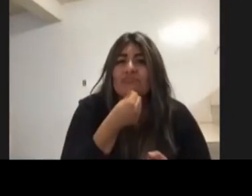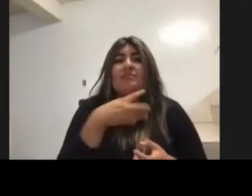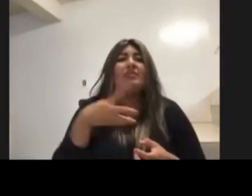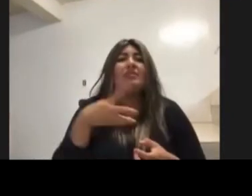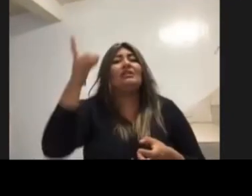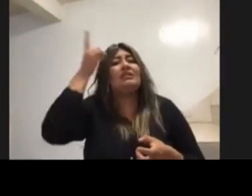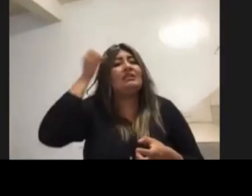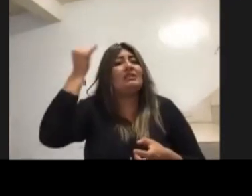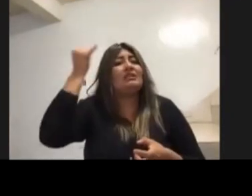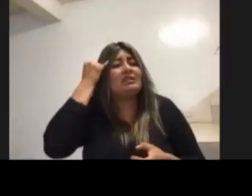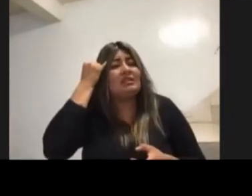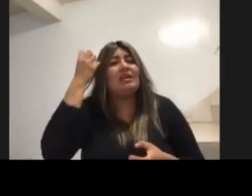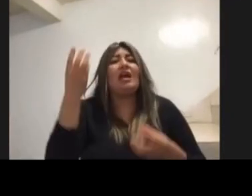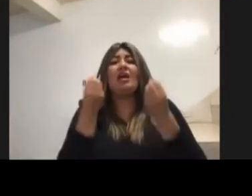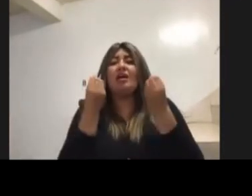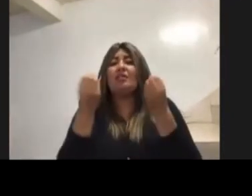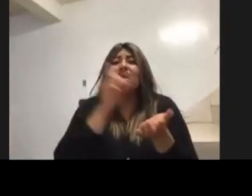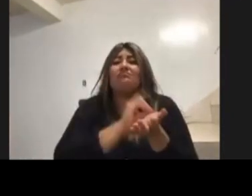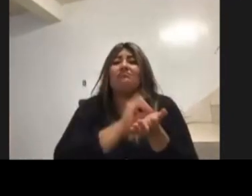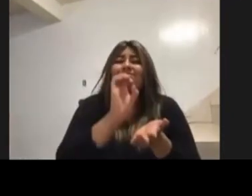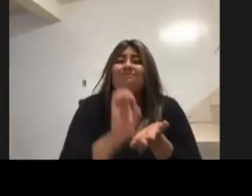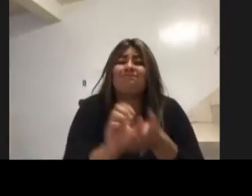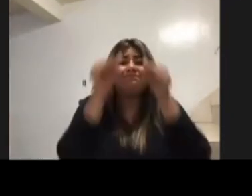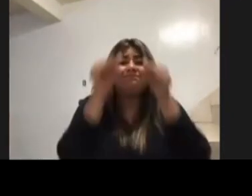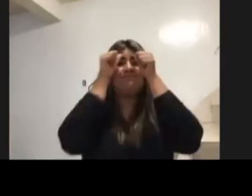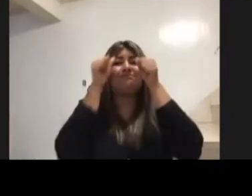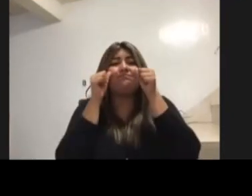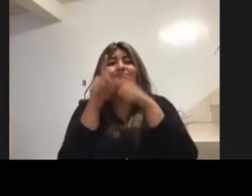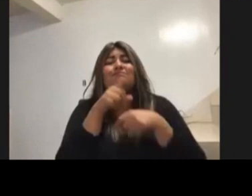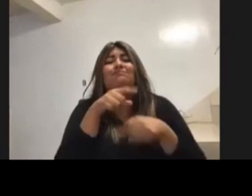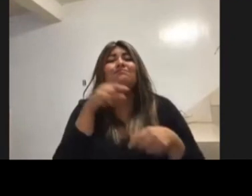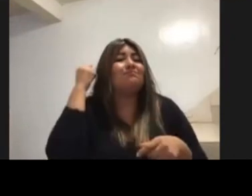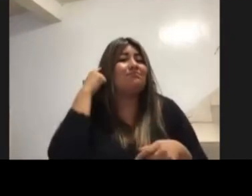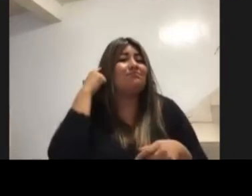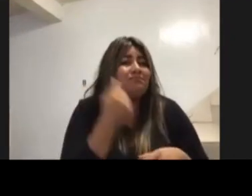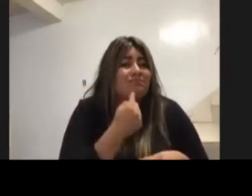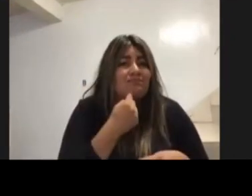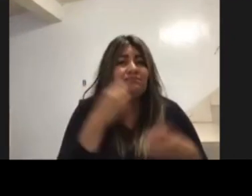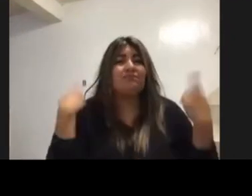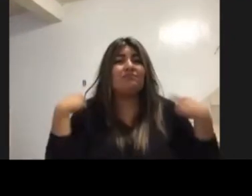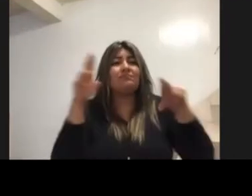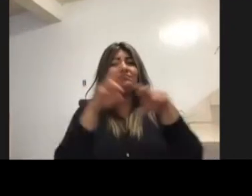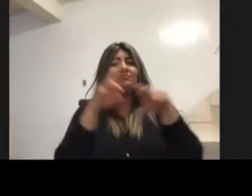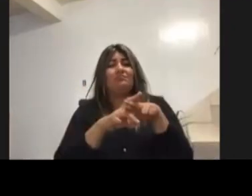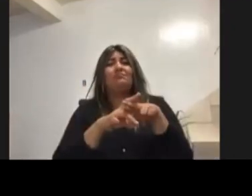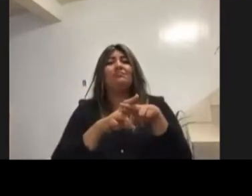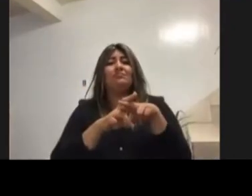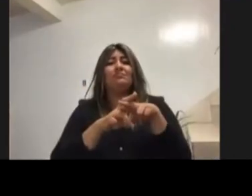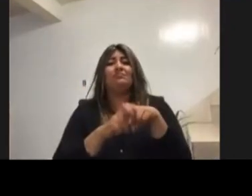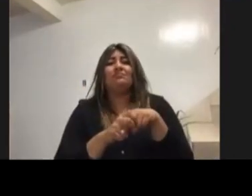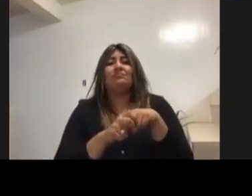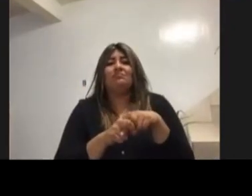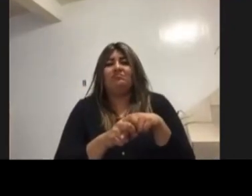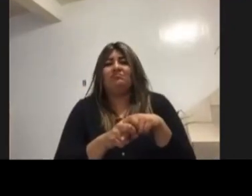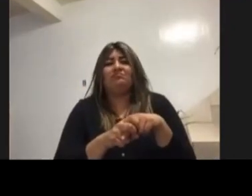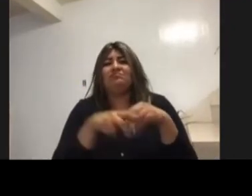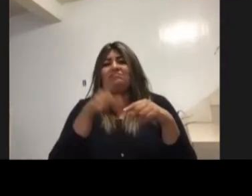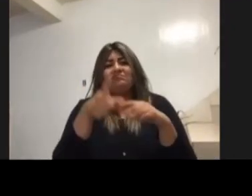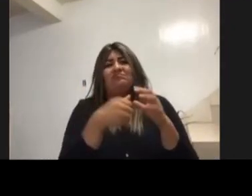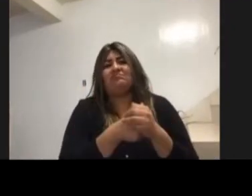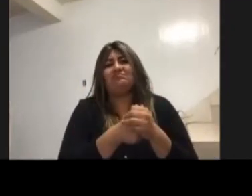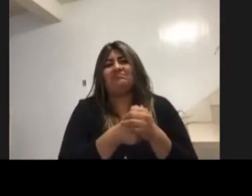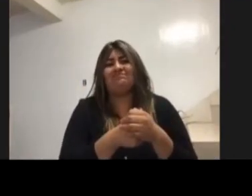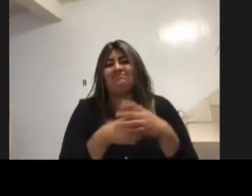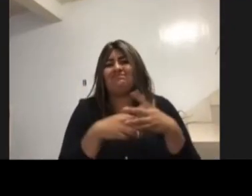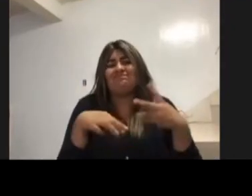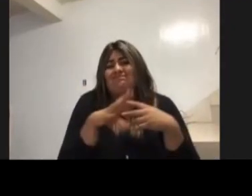múltiple, sordoceguera, y que para un maestro de educación básica regular, ¿no? No me gusta usar la palabra regular y